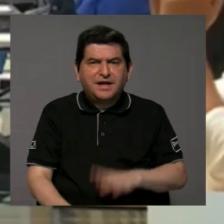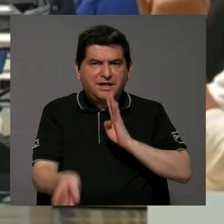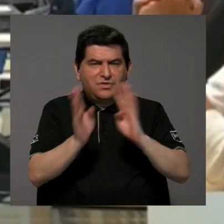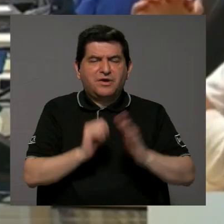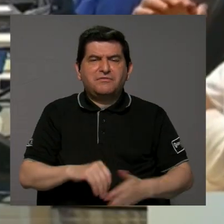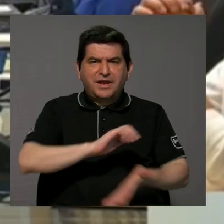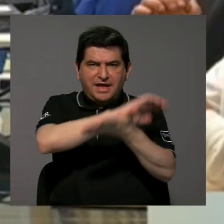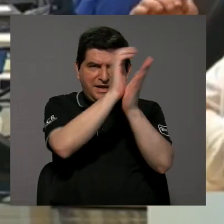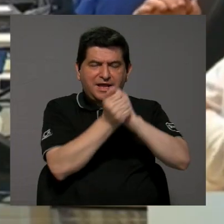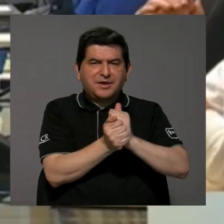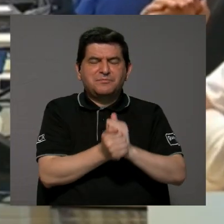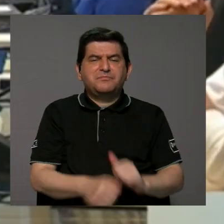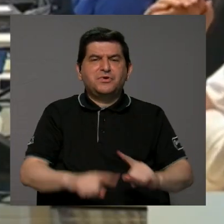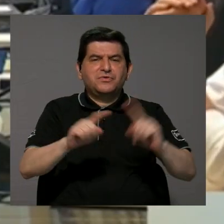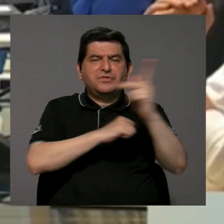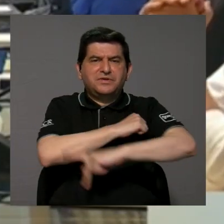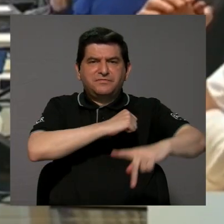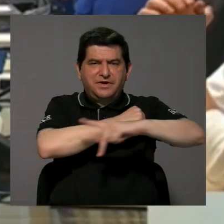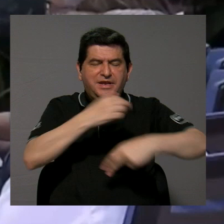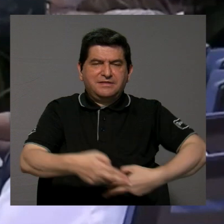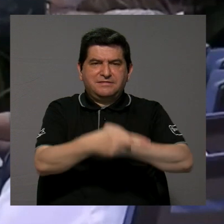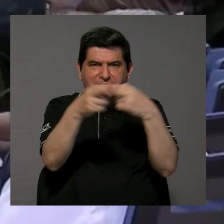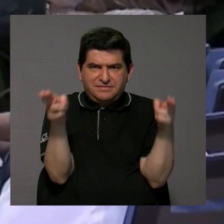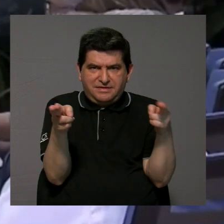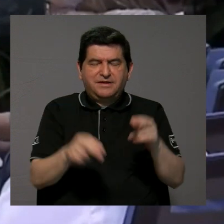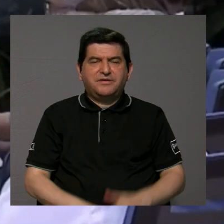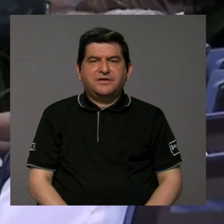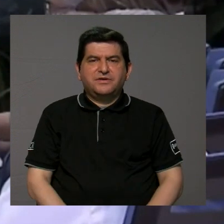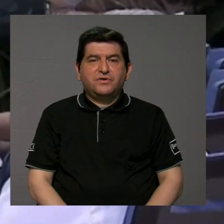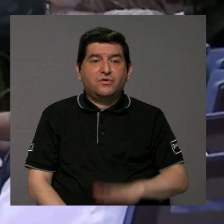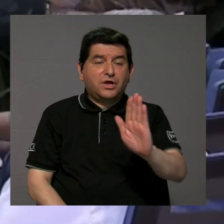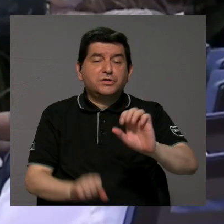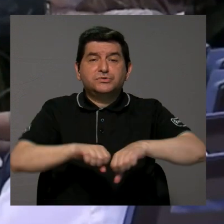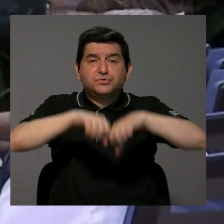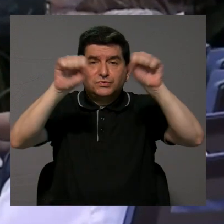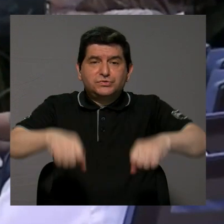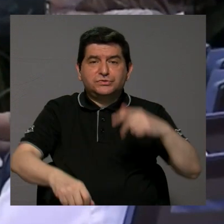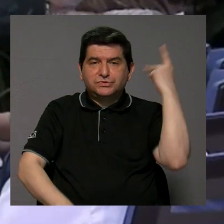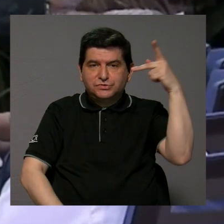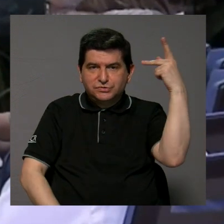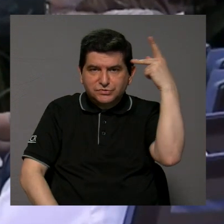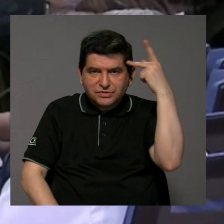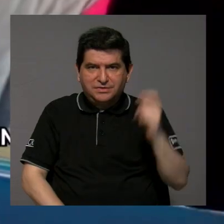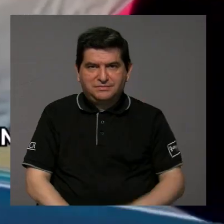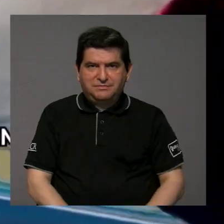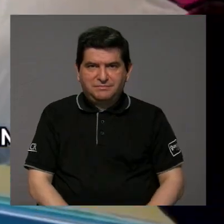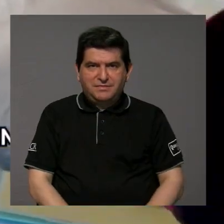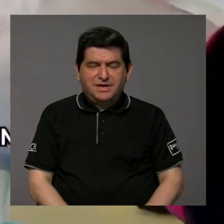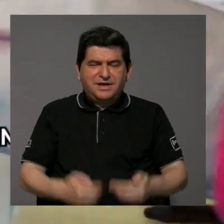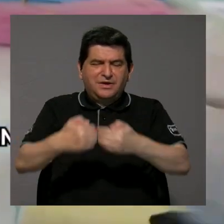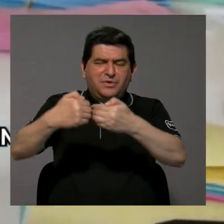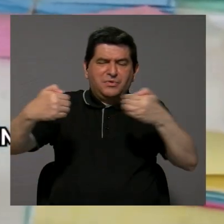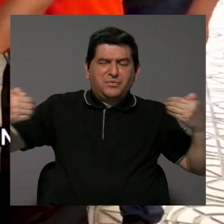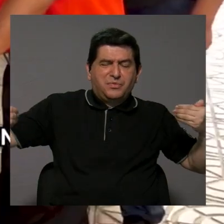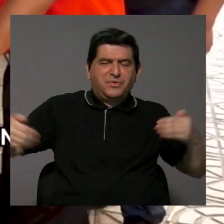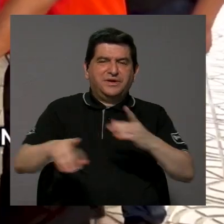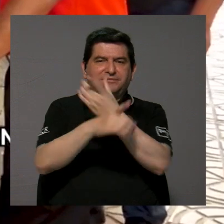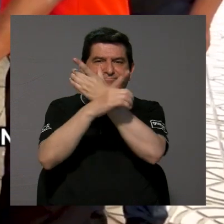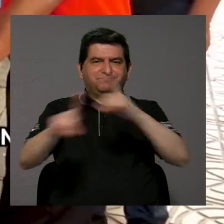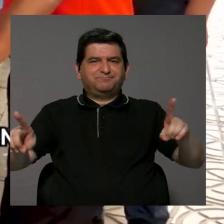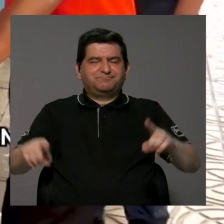habla de los cambios que afrontan muchos países en la región en cuanto a sus sistemas políticos, los cuales se alejan de la